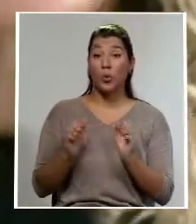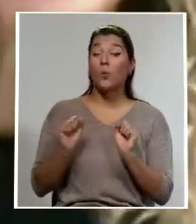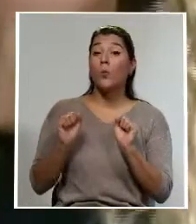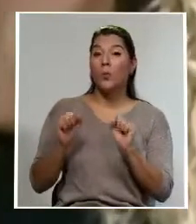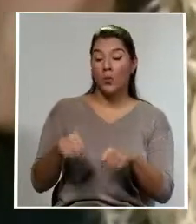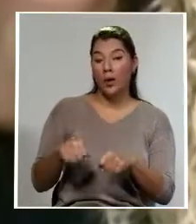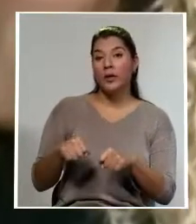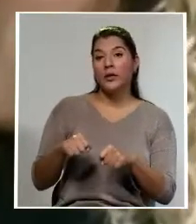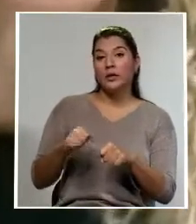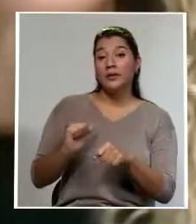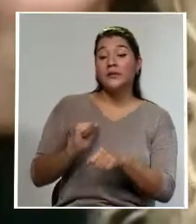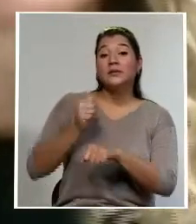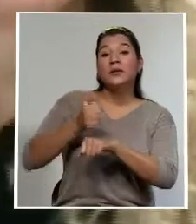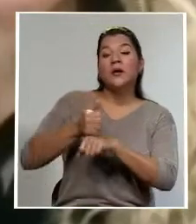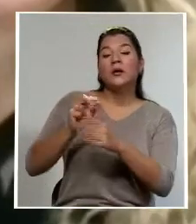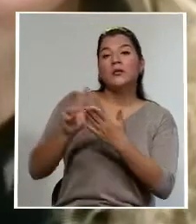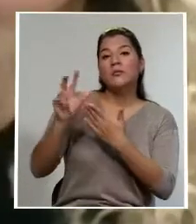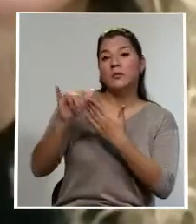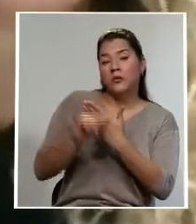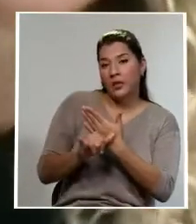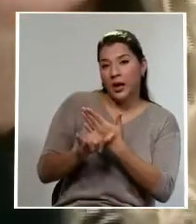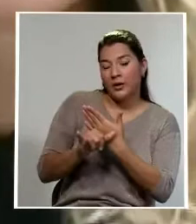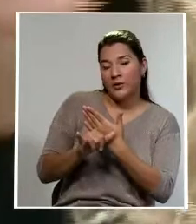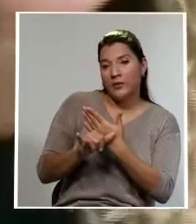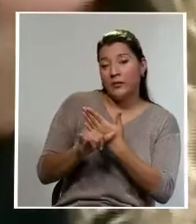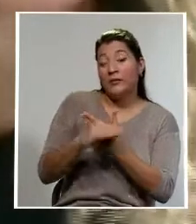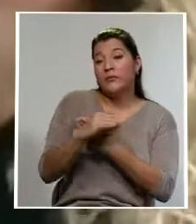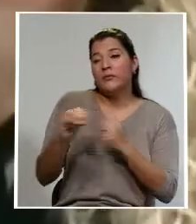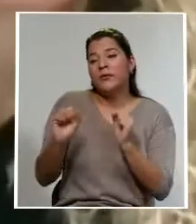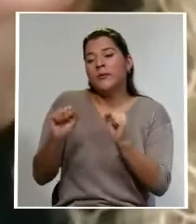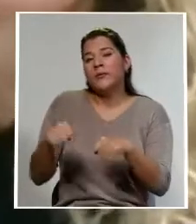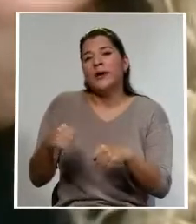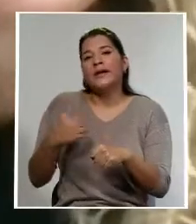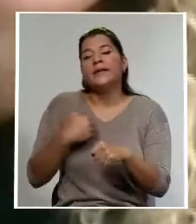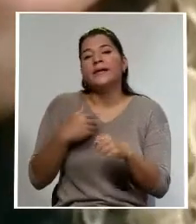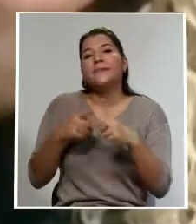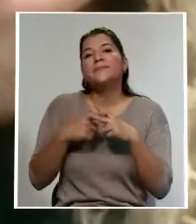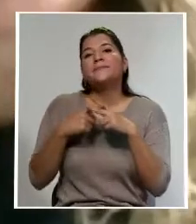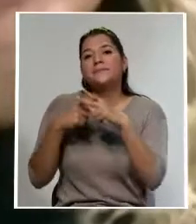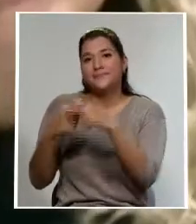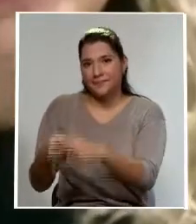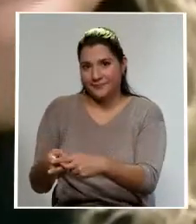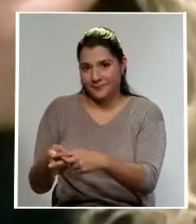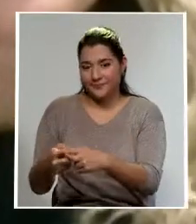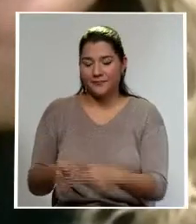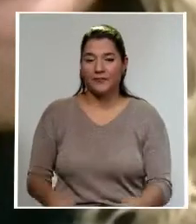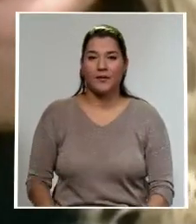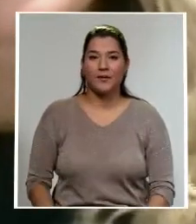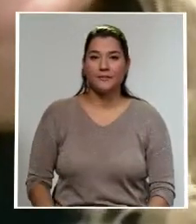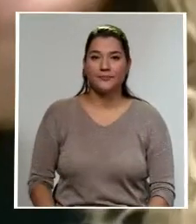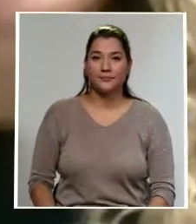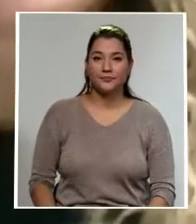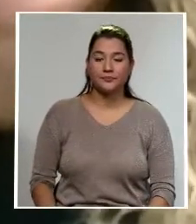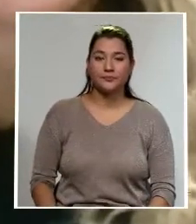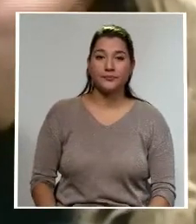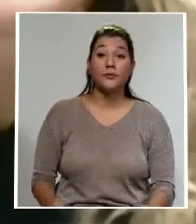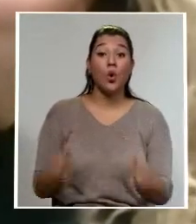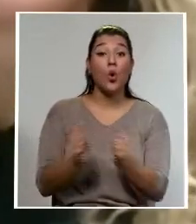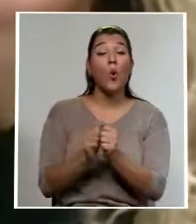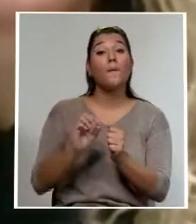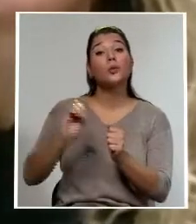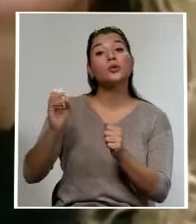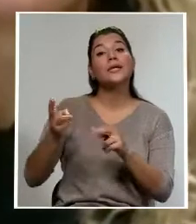generar proyectos a través de este financiamiento, que es muchísimo más noble. Esto además porque, o